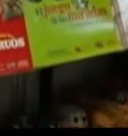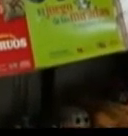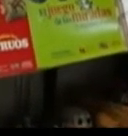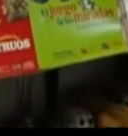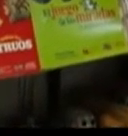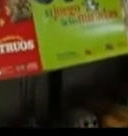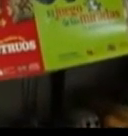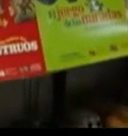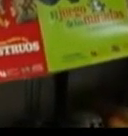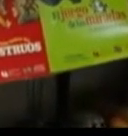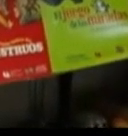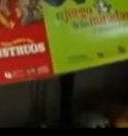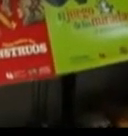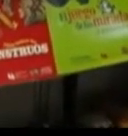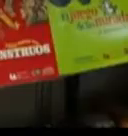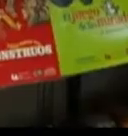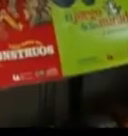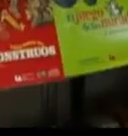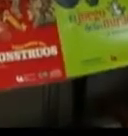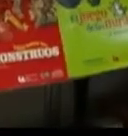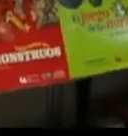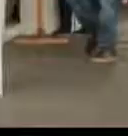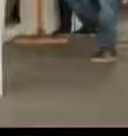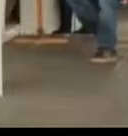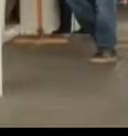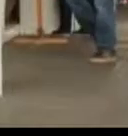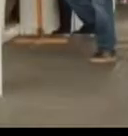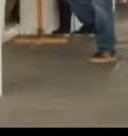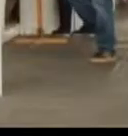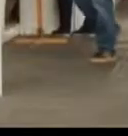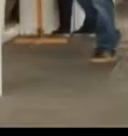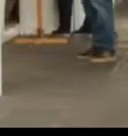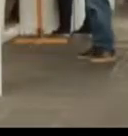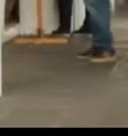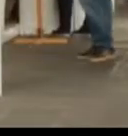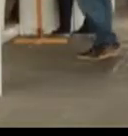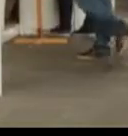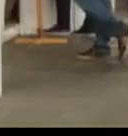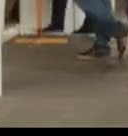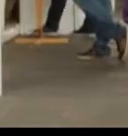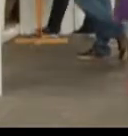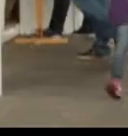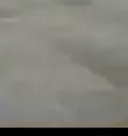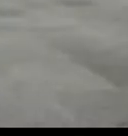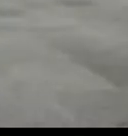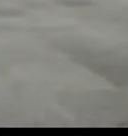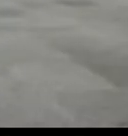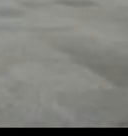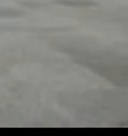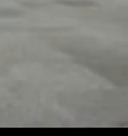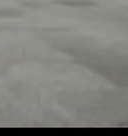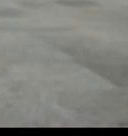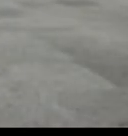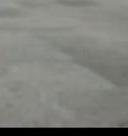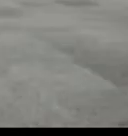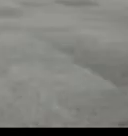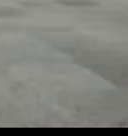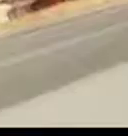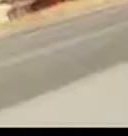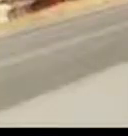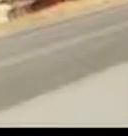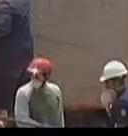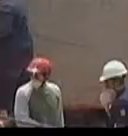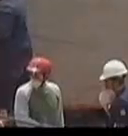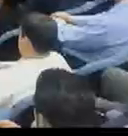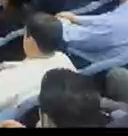de la Feria Internacional del Libro de Antropología e Historia. Quédate a ver los detalles en nuestro reportaje. Te damos la bienvenida a